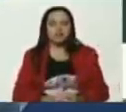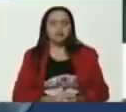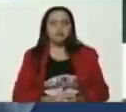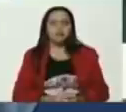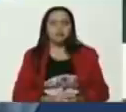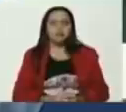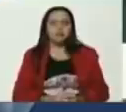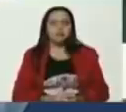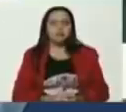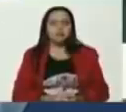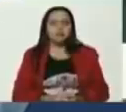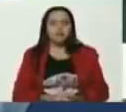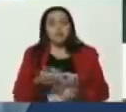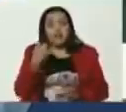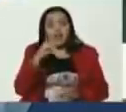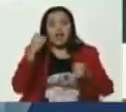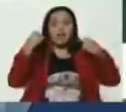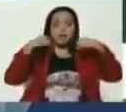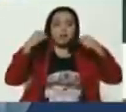Lo hemos puesto en práctica.